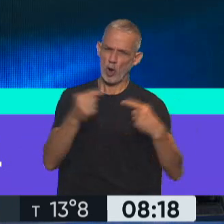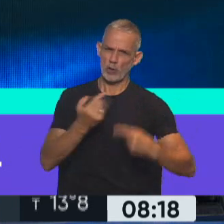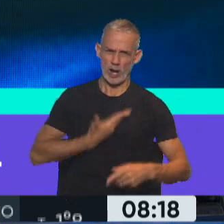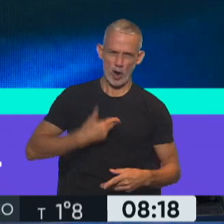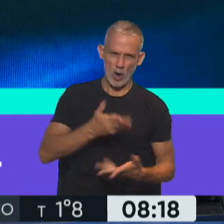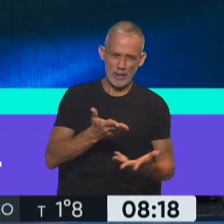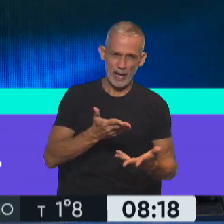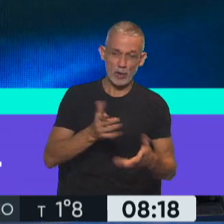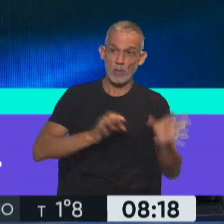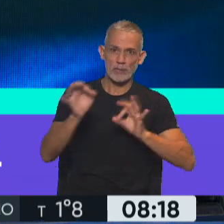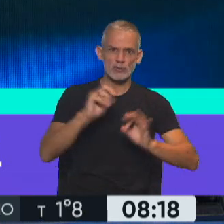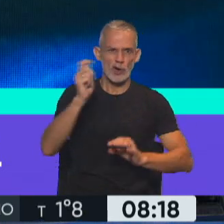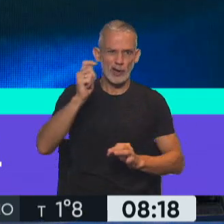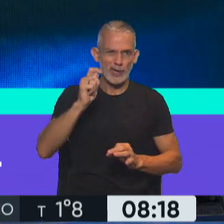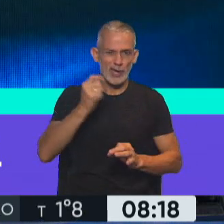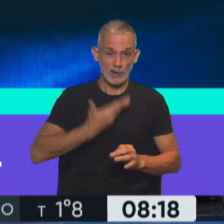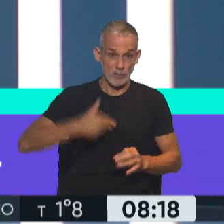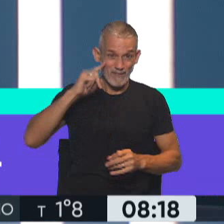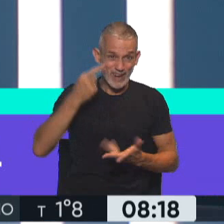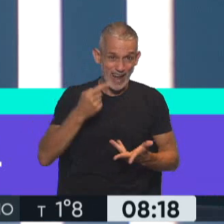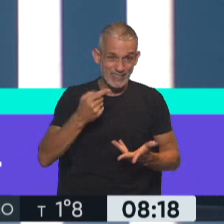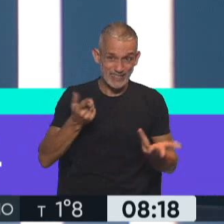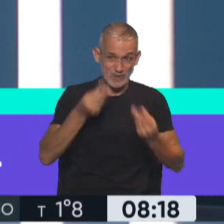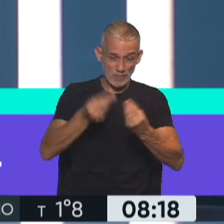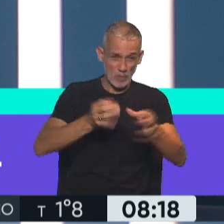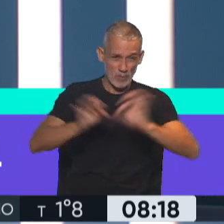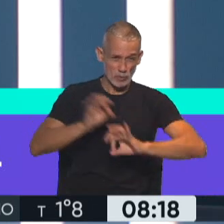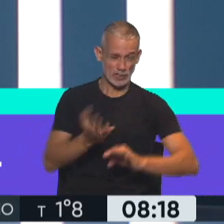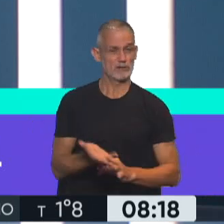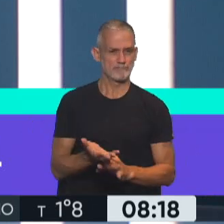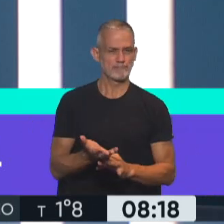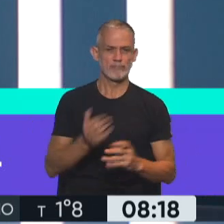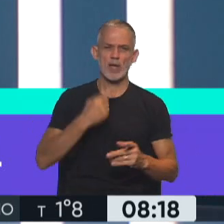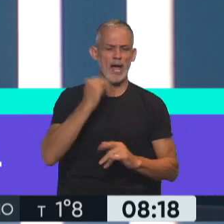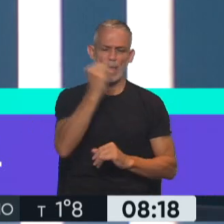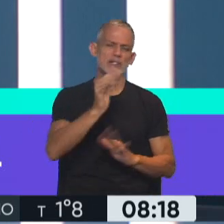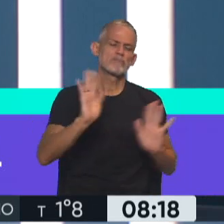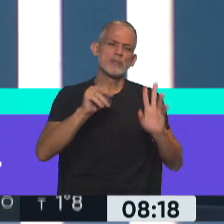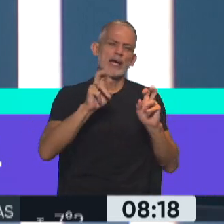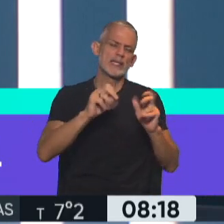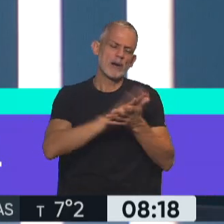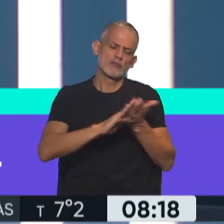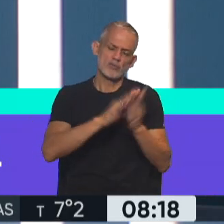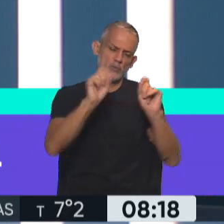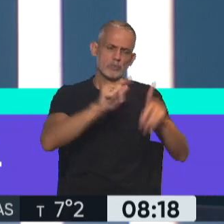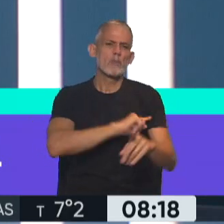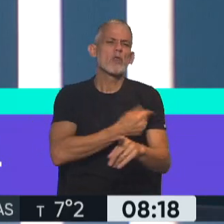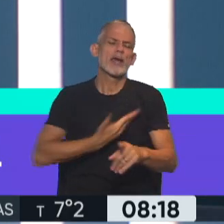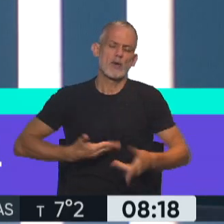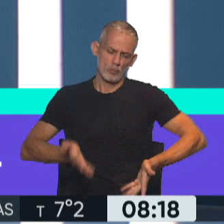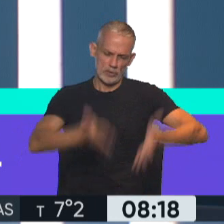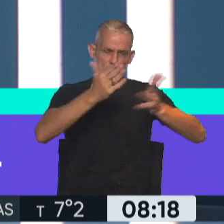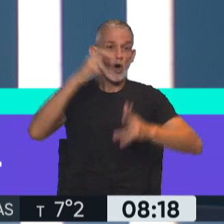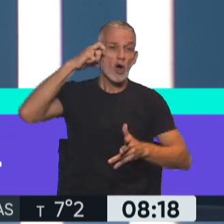este proyecto lo presentó la gestión Alberto Fernández. Claro, exactamente. Pero lo que le dice es, bueno, es un tema que tiene que resolver el Poder Ejecutivo,